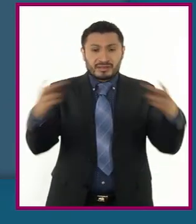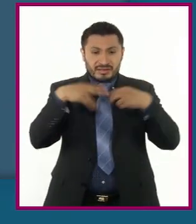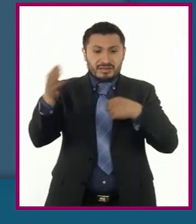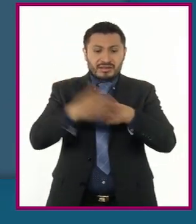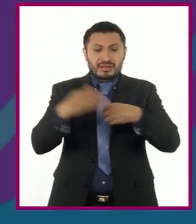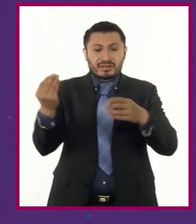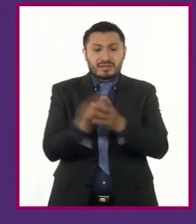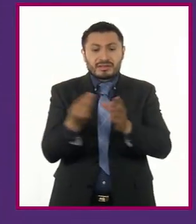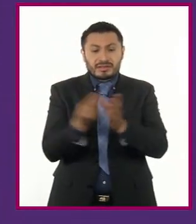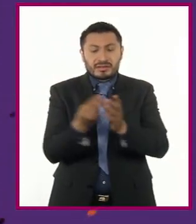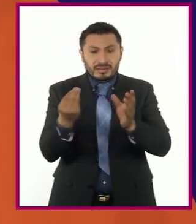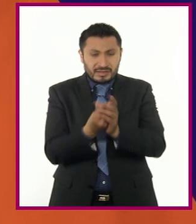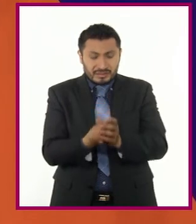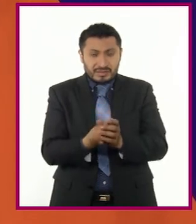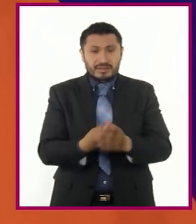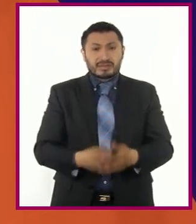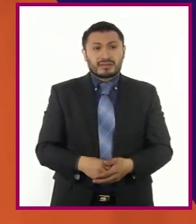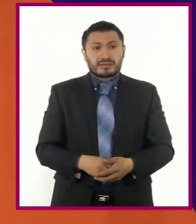siguiente